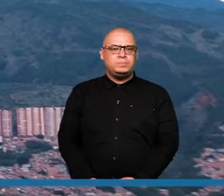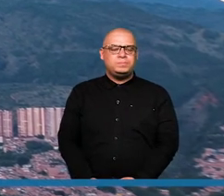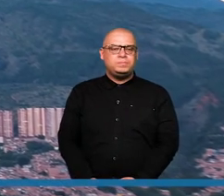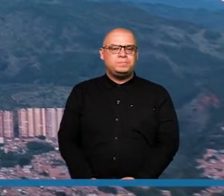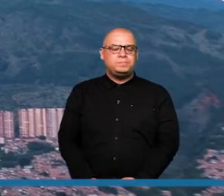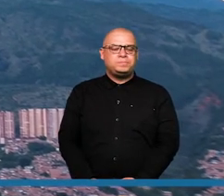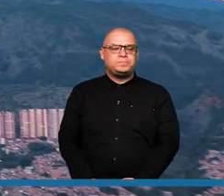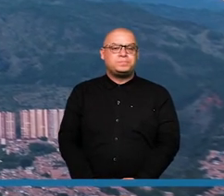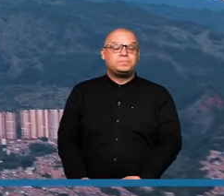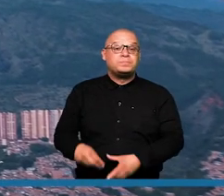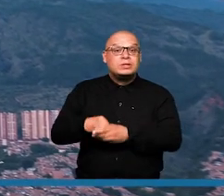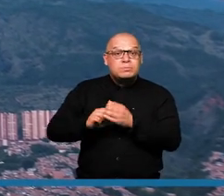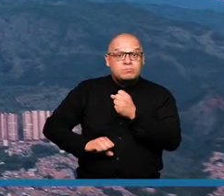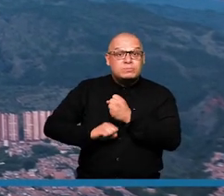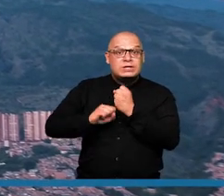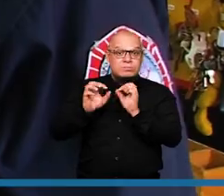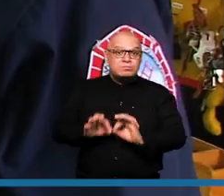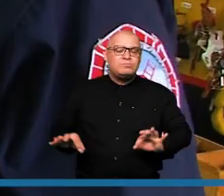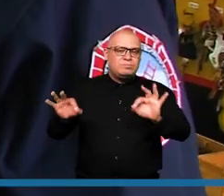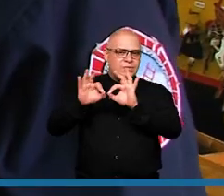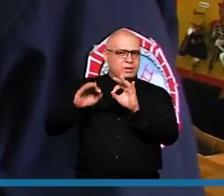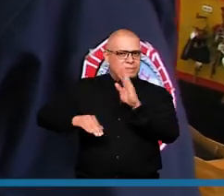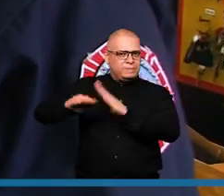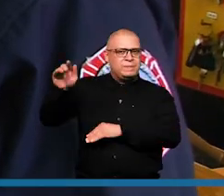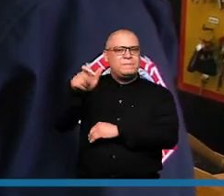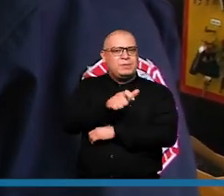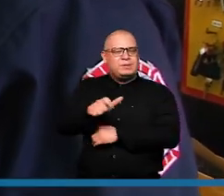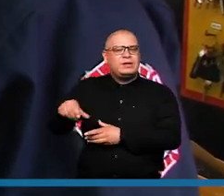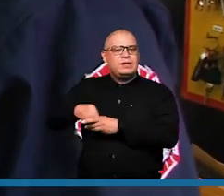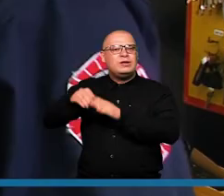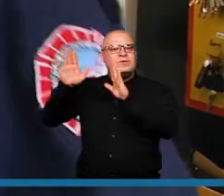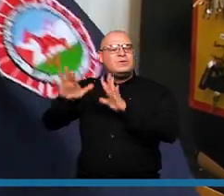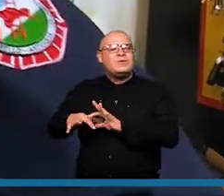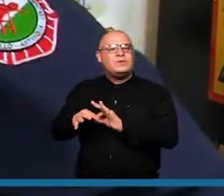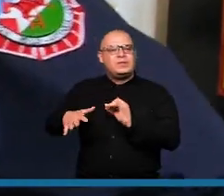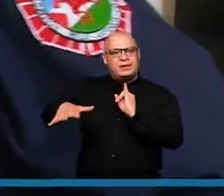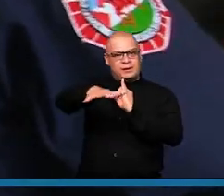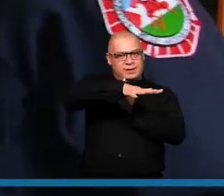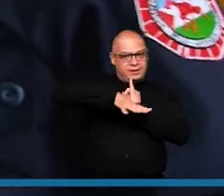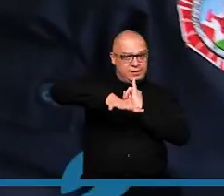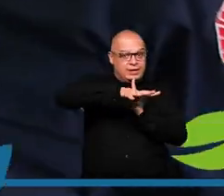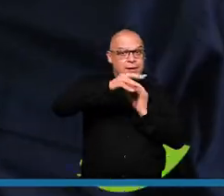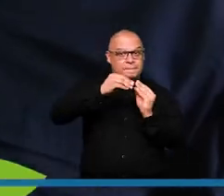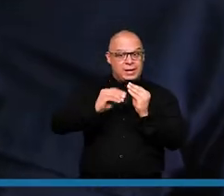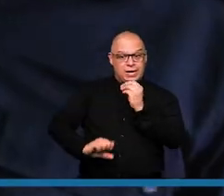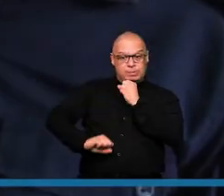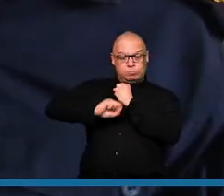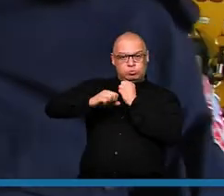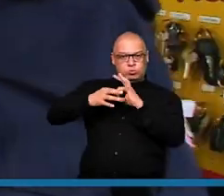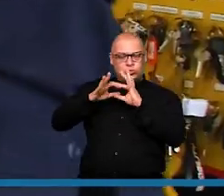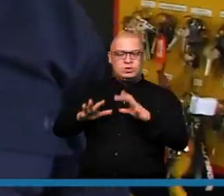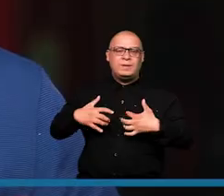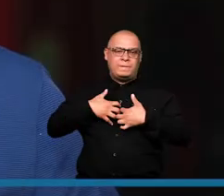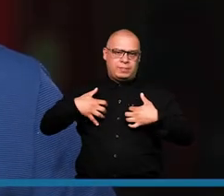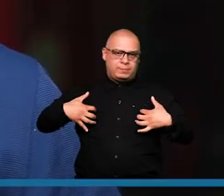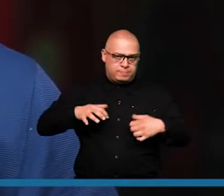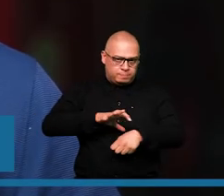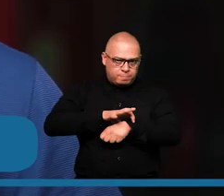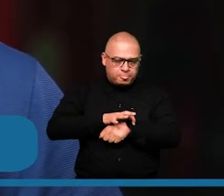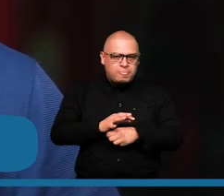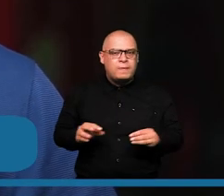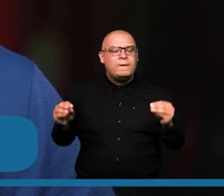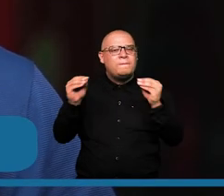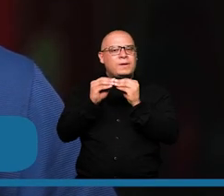Tenemos un apoyo muy importante, unos funcionarios del área metropolitana con su apoyo veterinario y